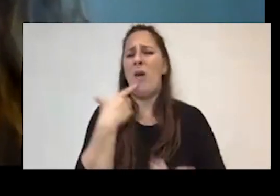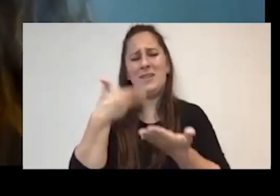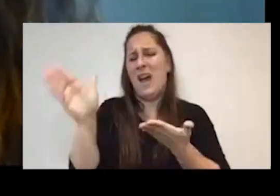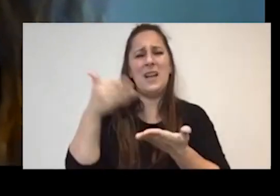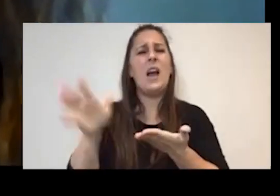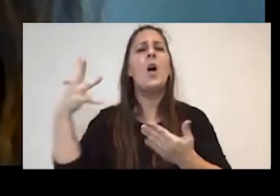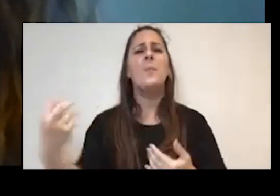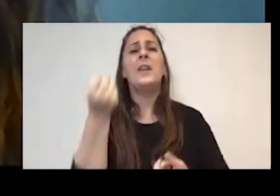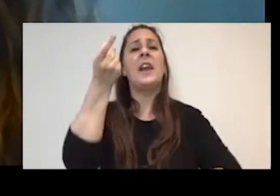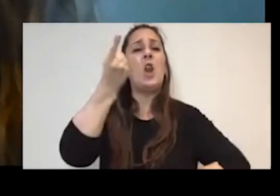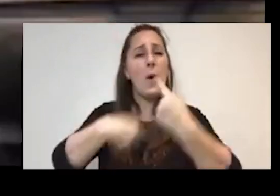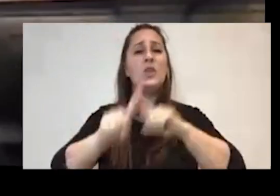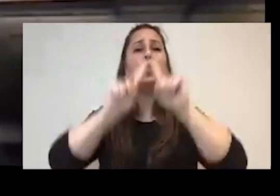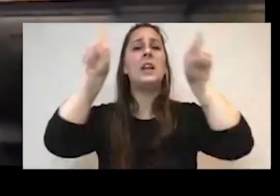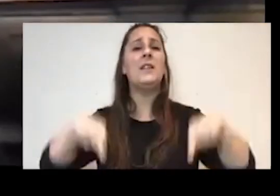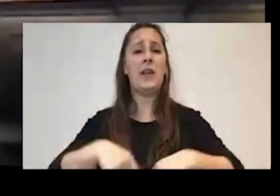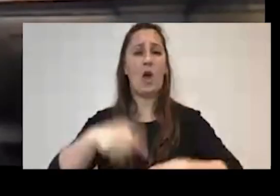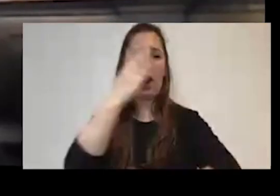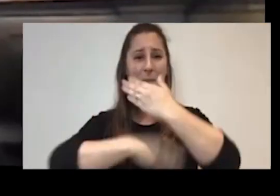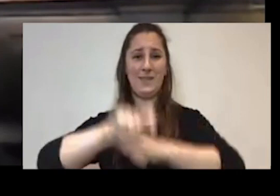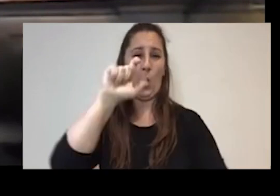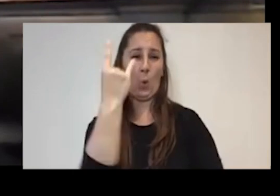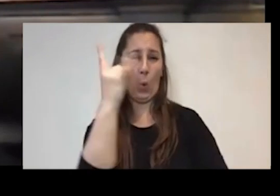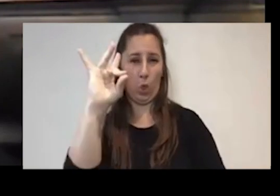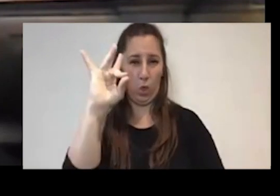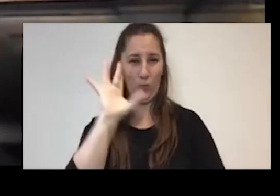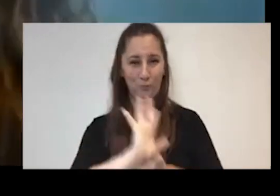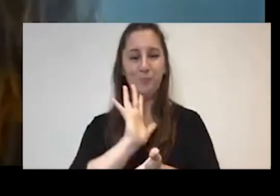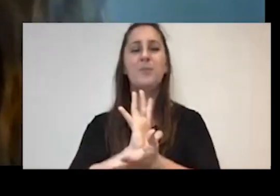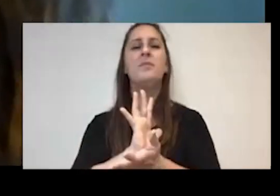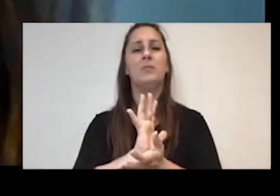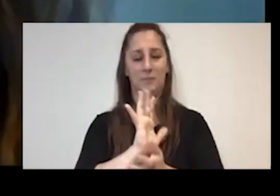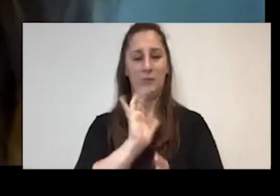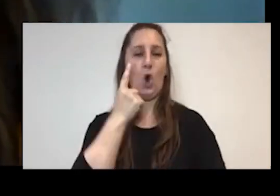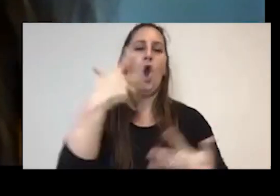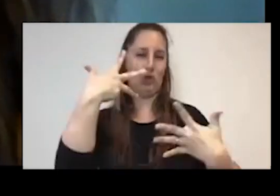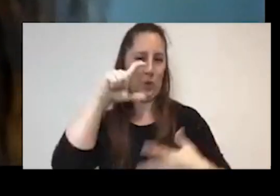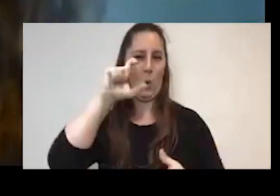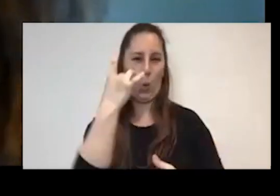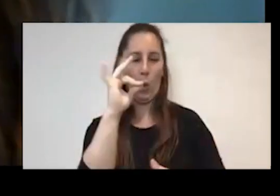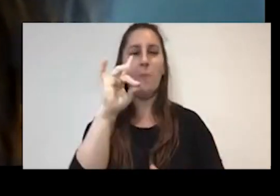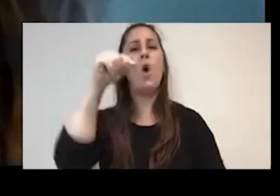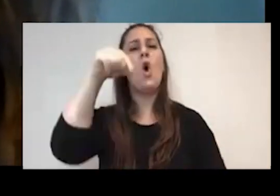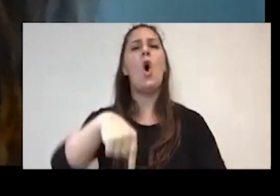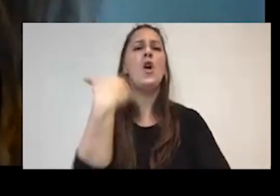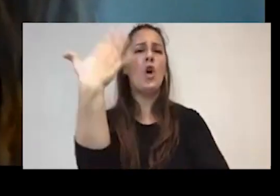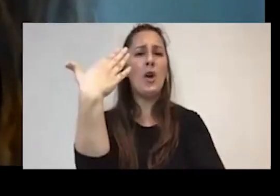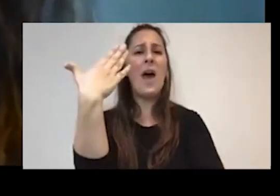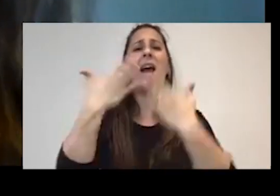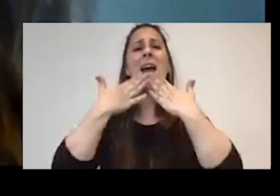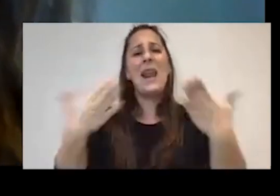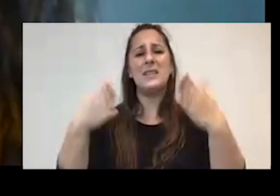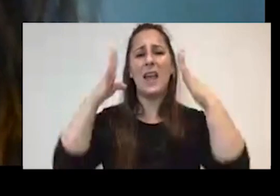para la obtención y renovación del Certificado Único de Discapacidad, conocido como CUD. Bueno, la jornada de hoy nos llega gracias a